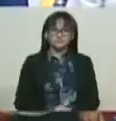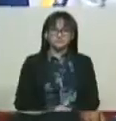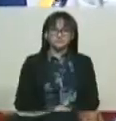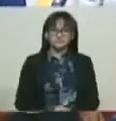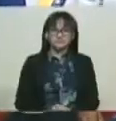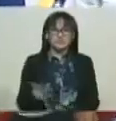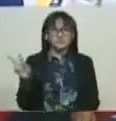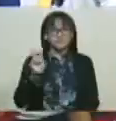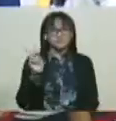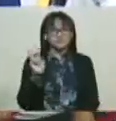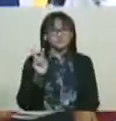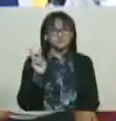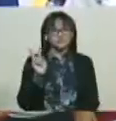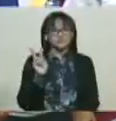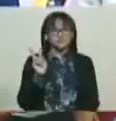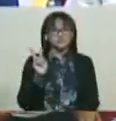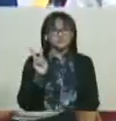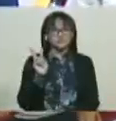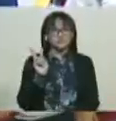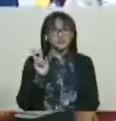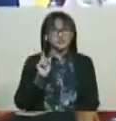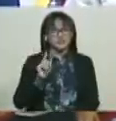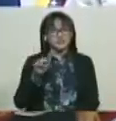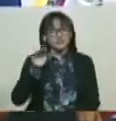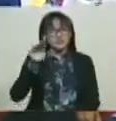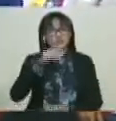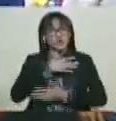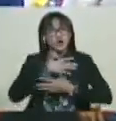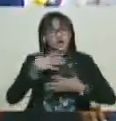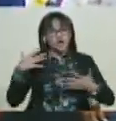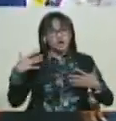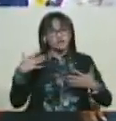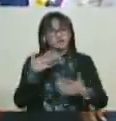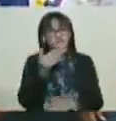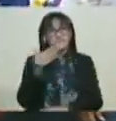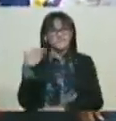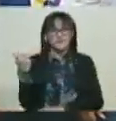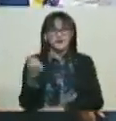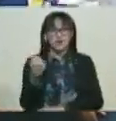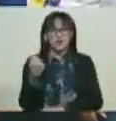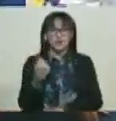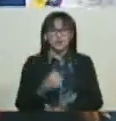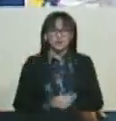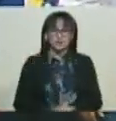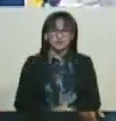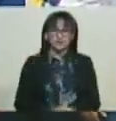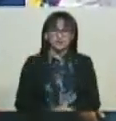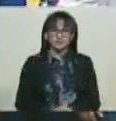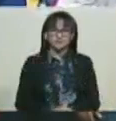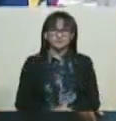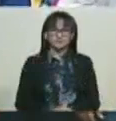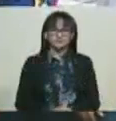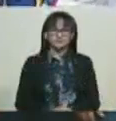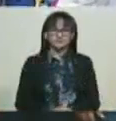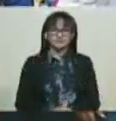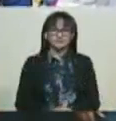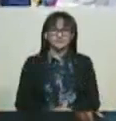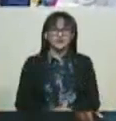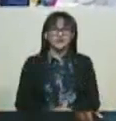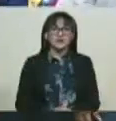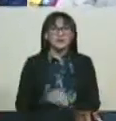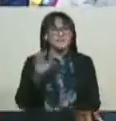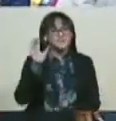merece un futuro grande un destino mejor porque nuestra patria